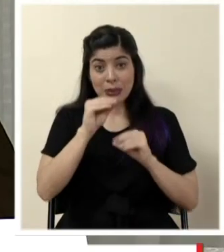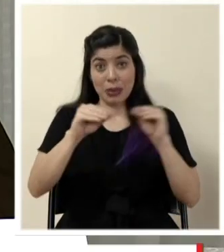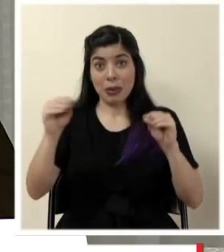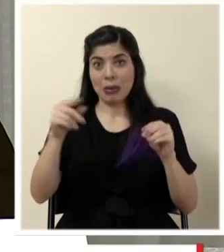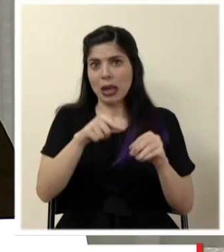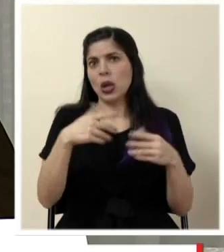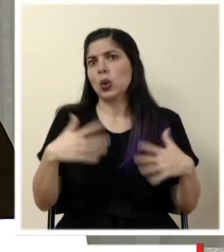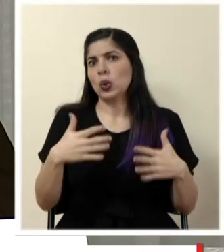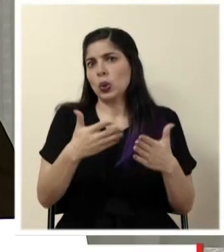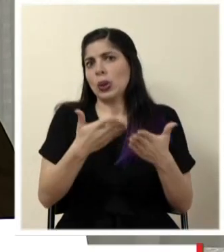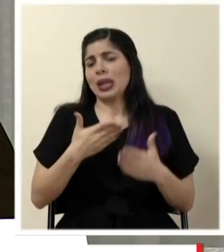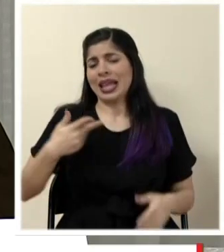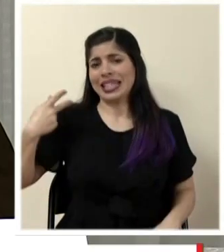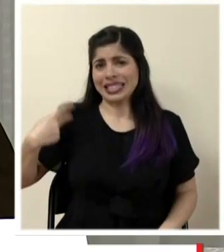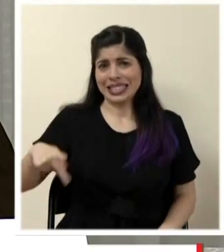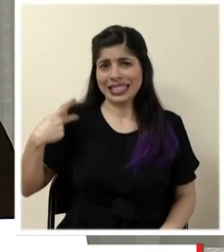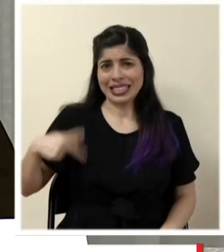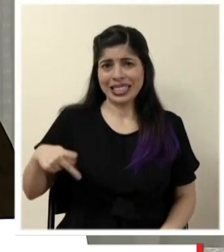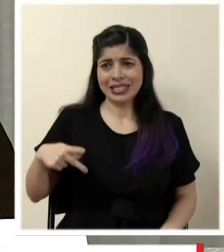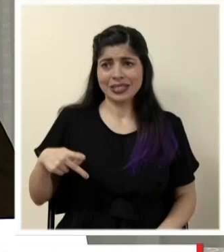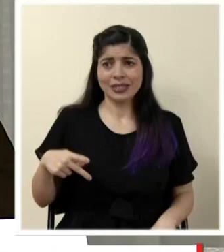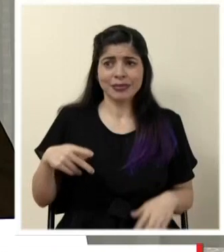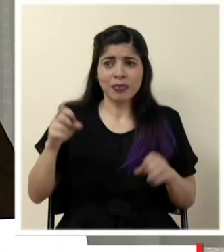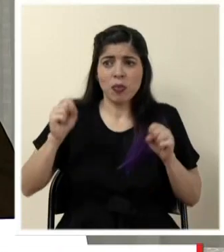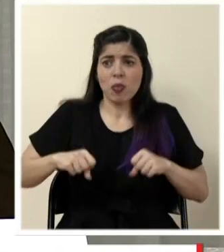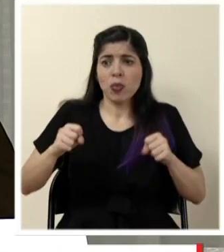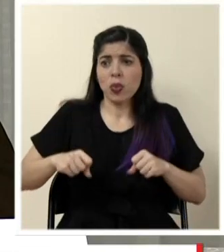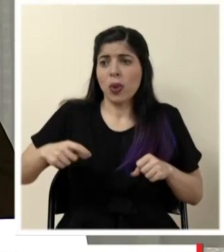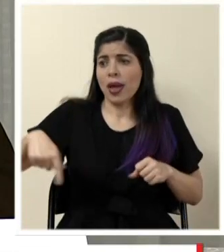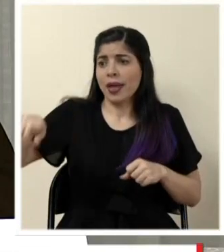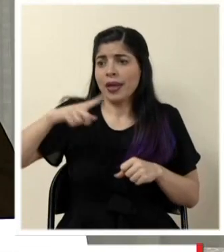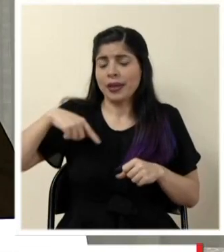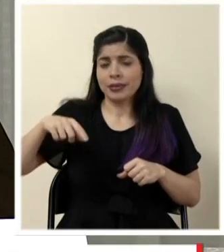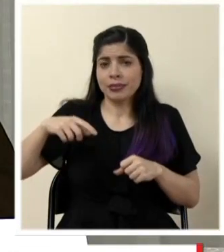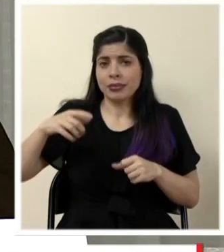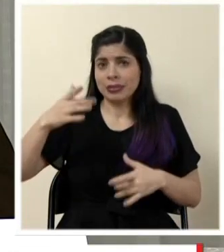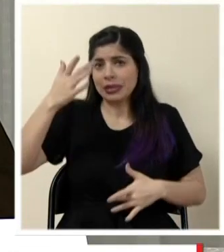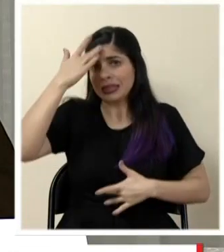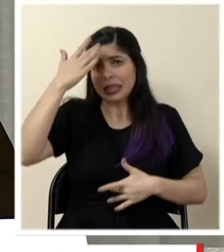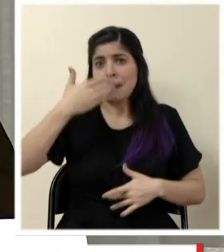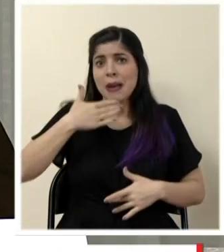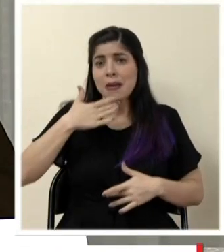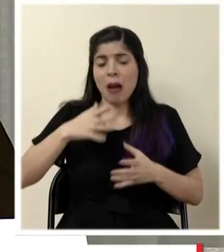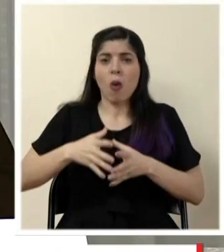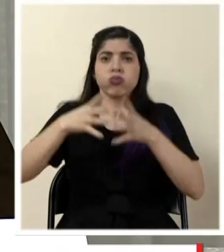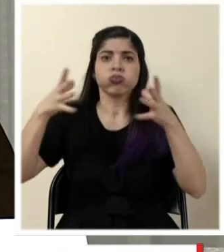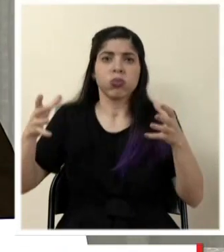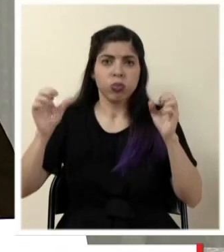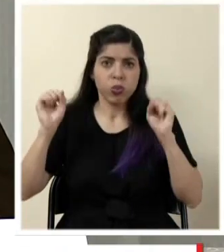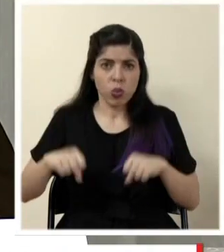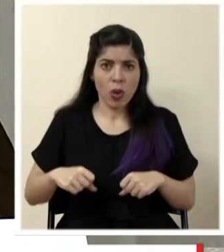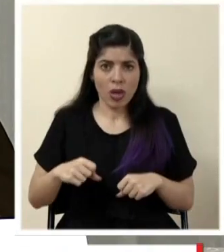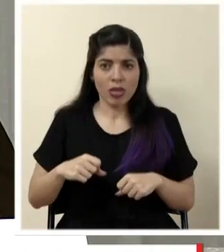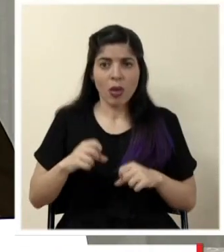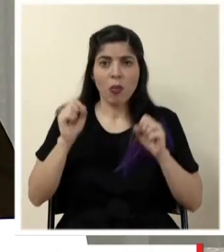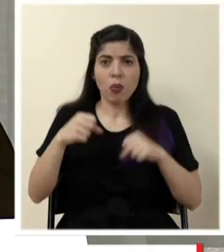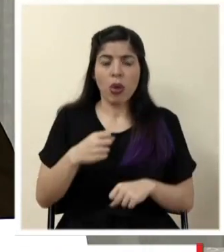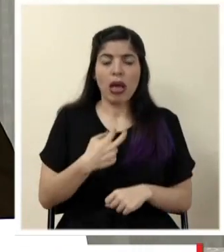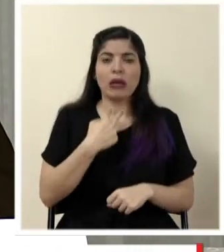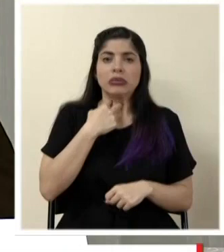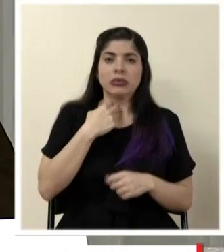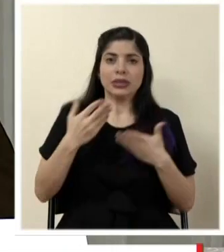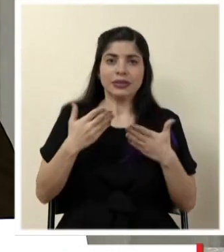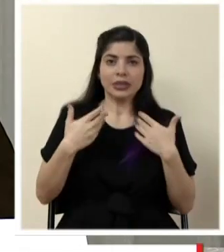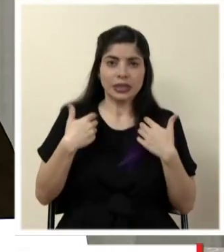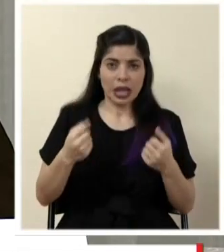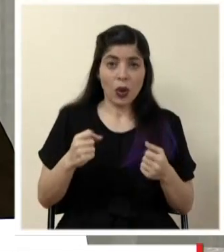en riesgo inmediato de que podamos tener un aumento en el número de casos graves que vaya a saturar los servicios de salud. En realidad,